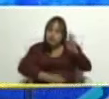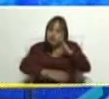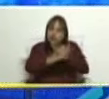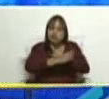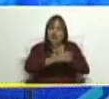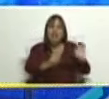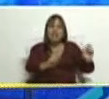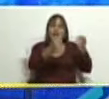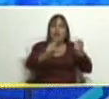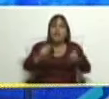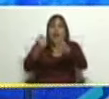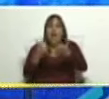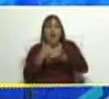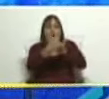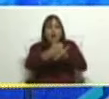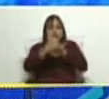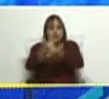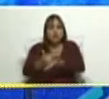ella,